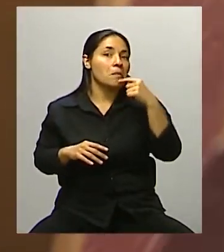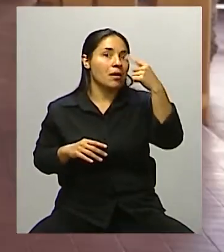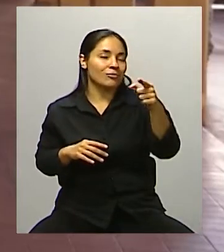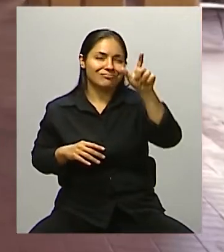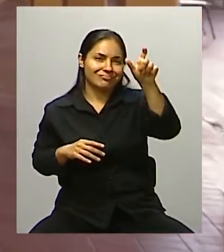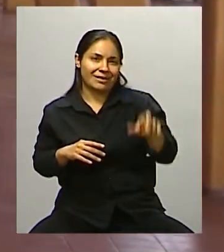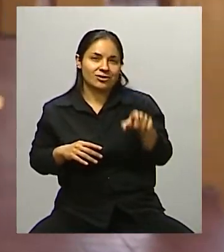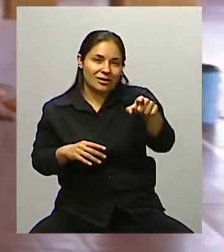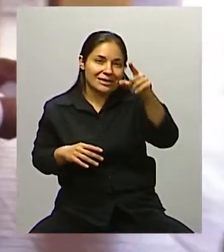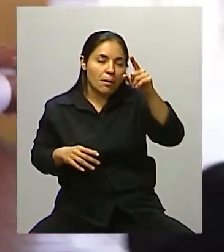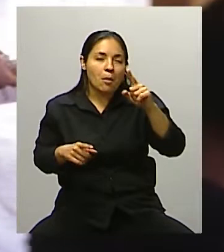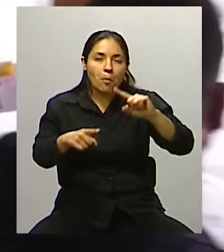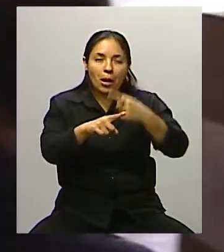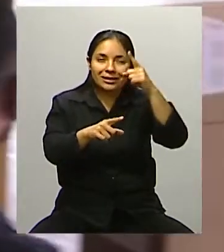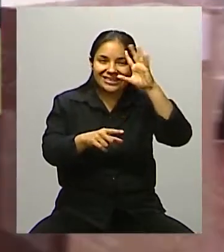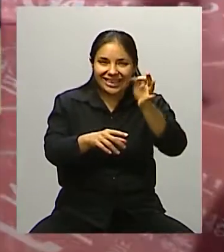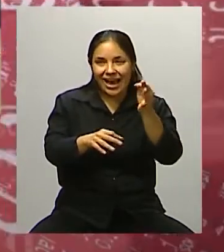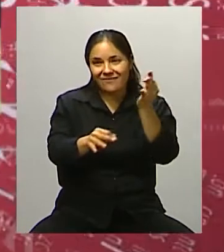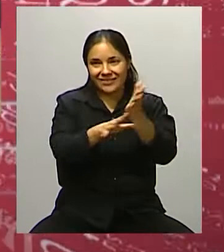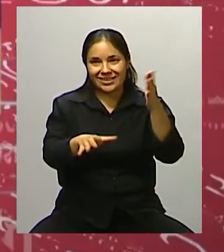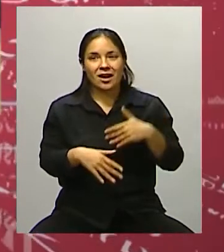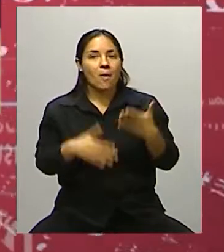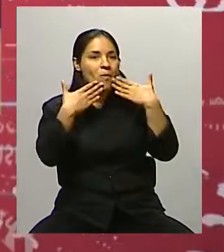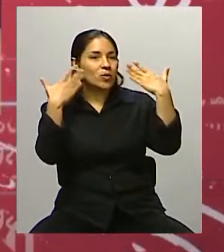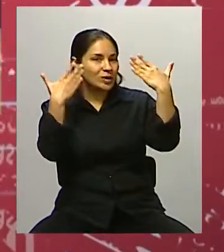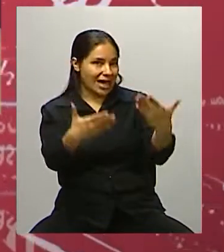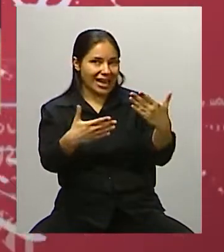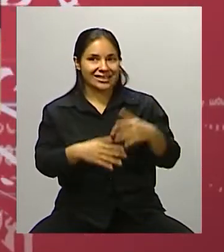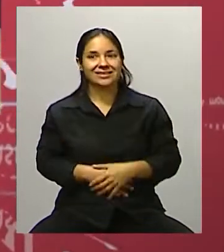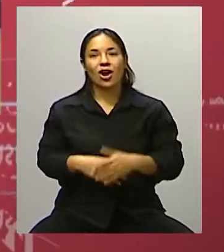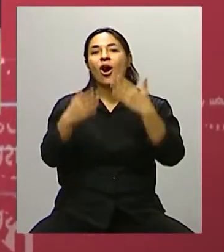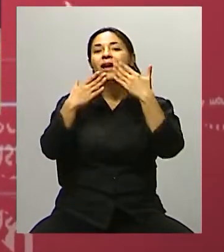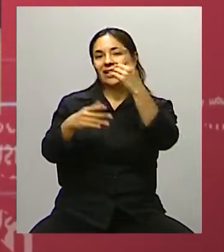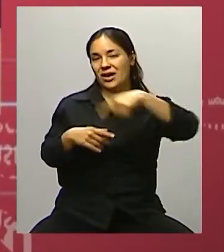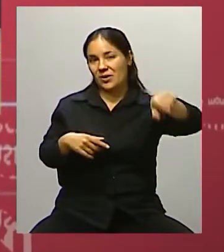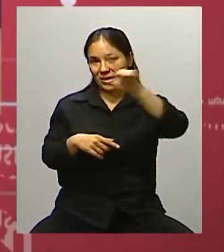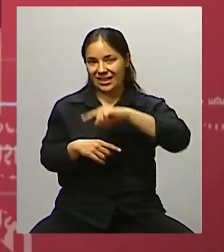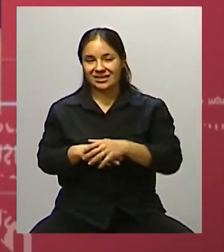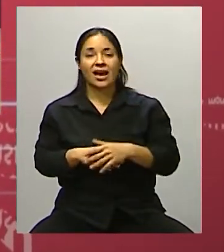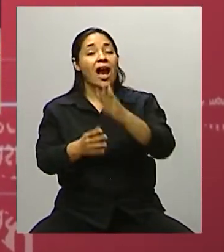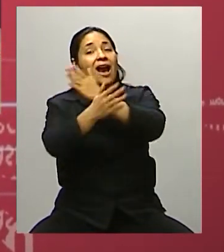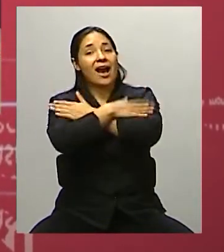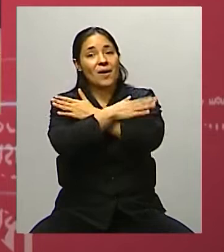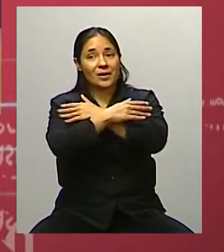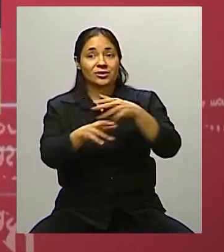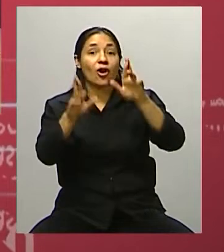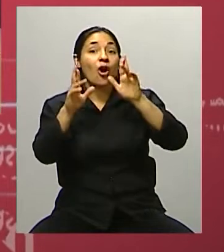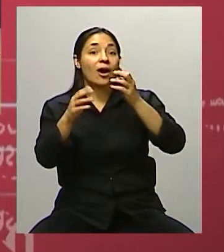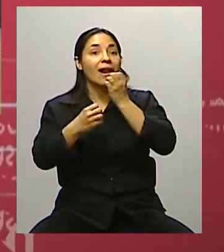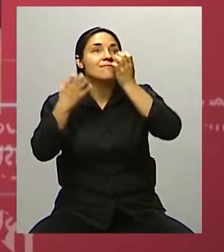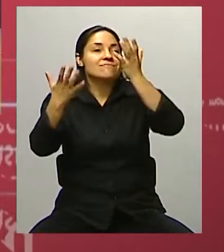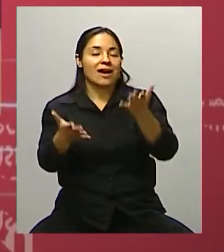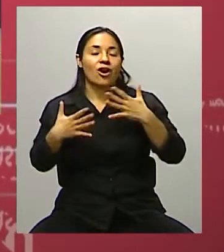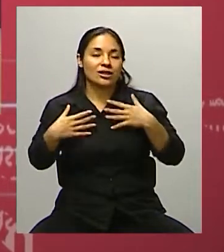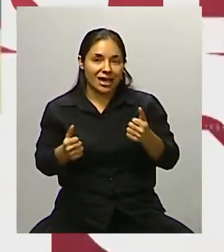la voz de un politólogo como es tu caso. No. Muchas gracias, Hugo. No, gracias a ustedes. Te mandamos un abrazo y que te recuperes pronto. Y gracias